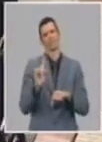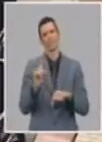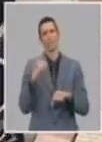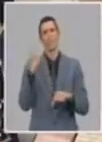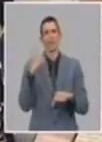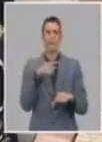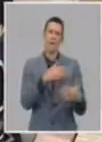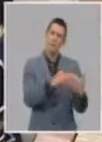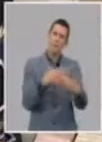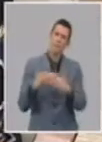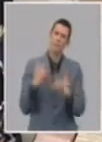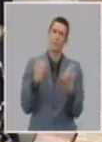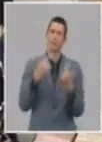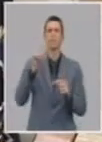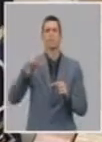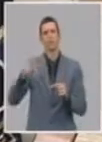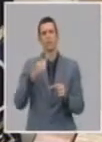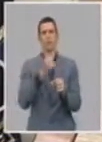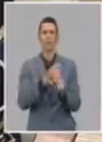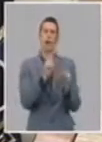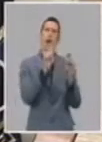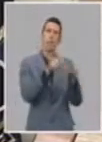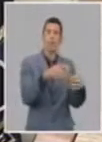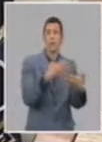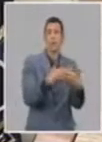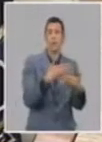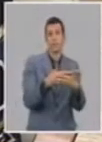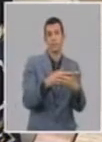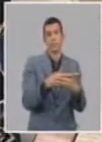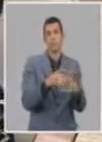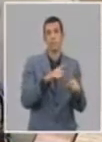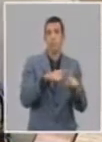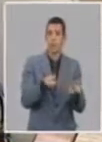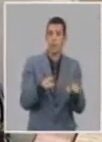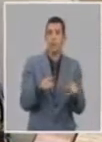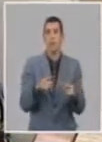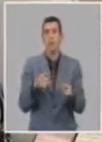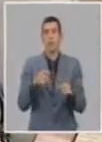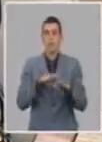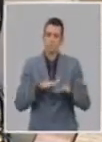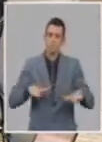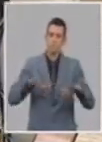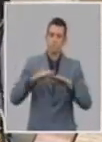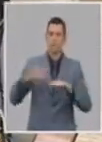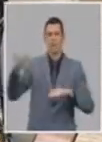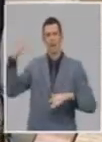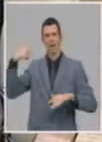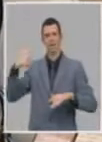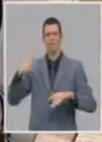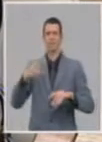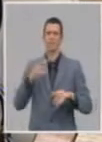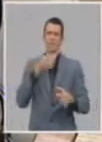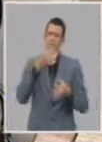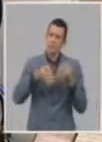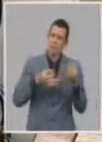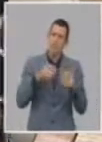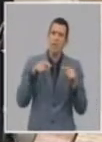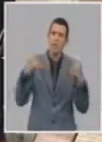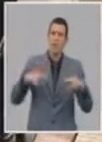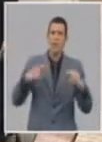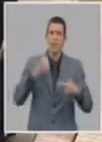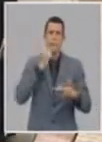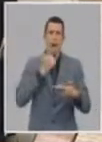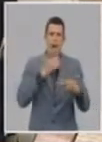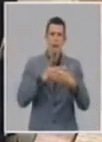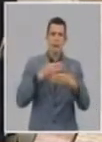Esto se llamó la atención en la mesa pasada de que es algo que se debe intencionar más. Hay entidades que le